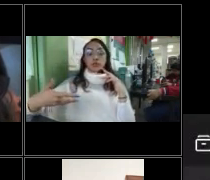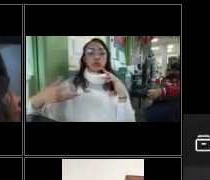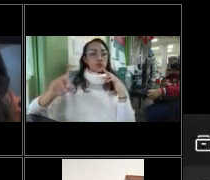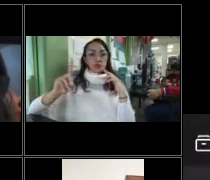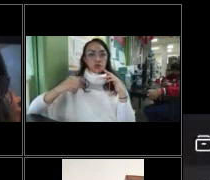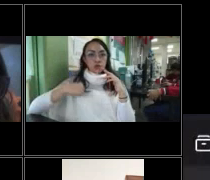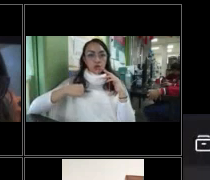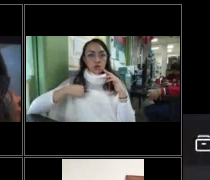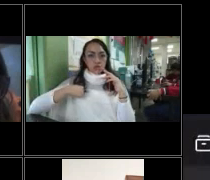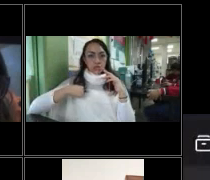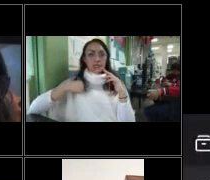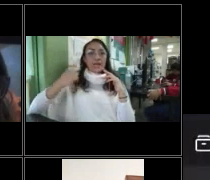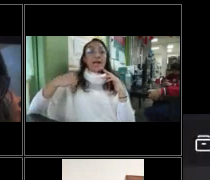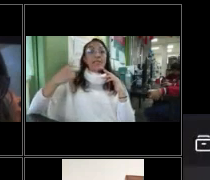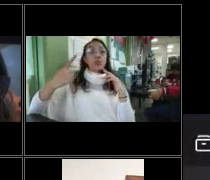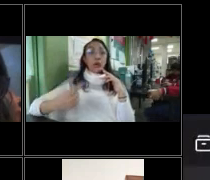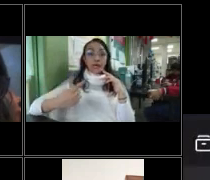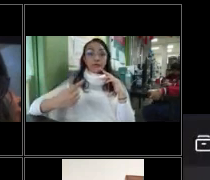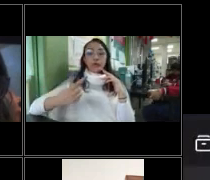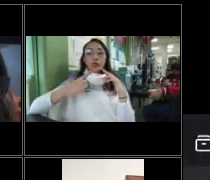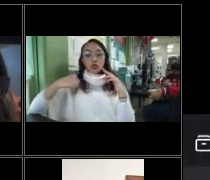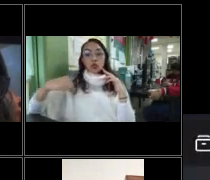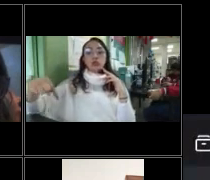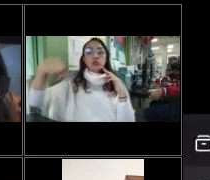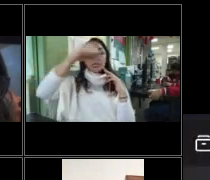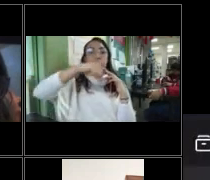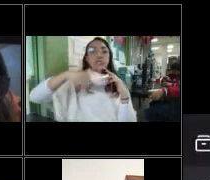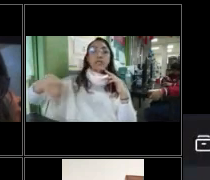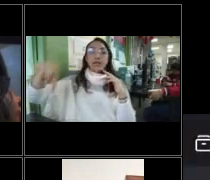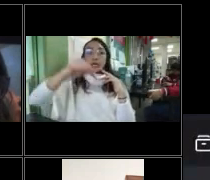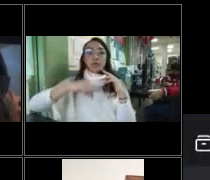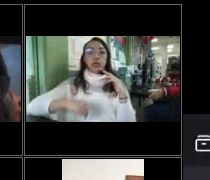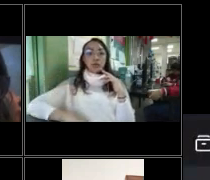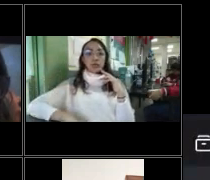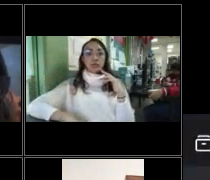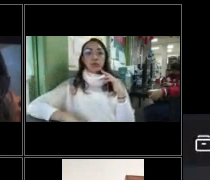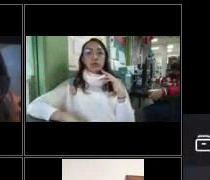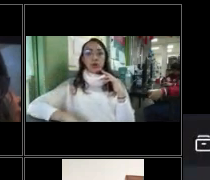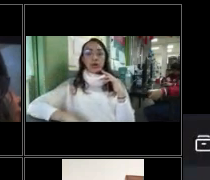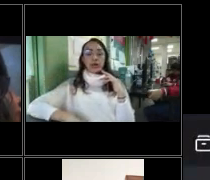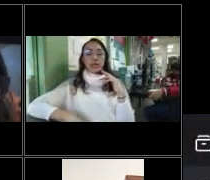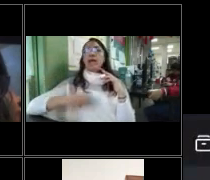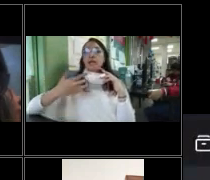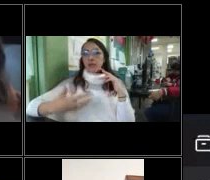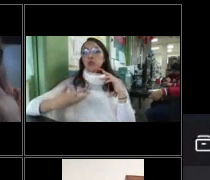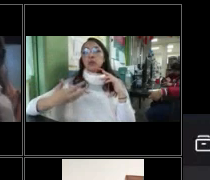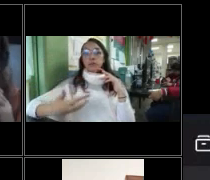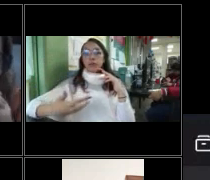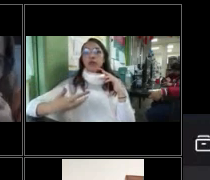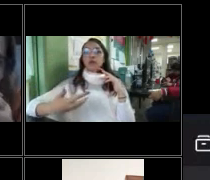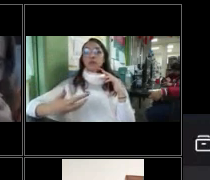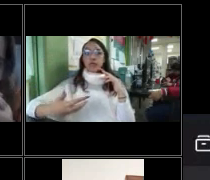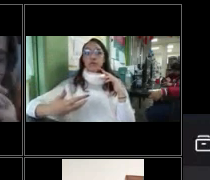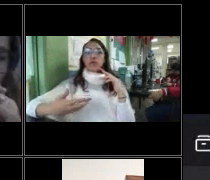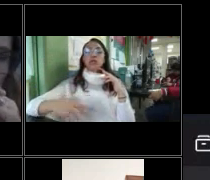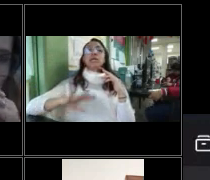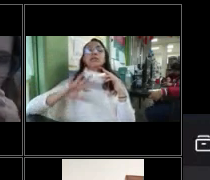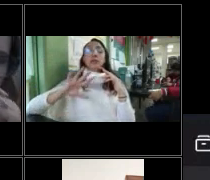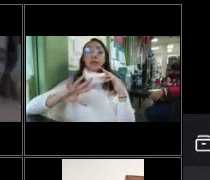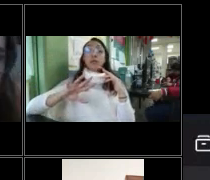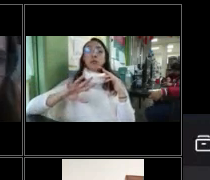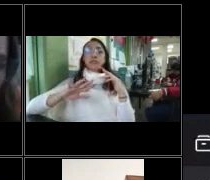recibir no solo yo como docente, la escuela, todos los docentes que integramos el colectivo escolar. ¿Estamos preparados para